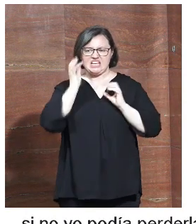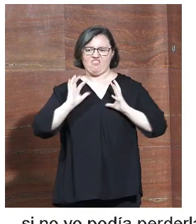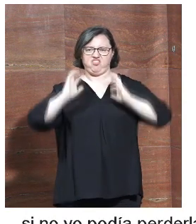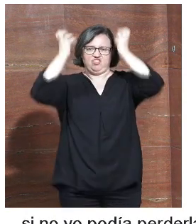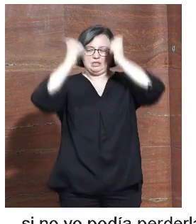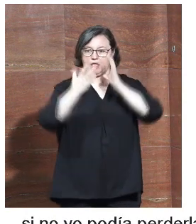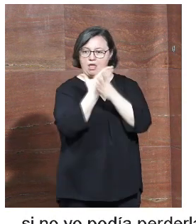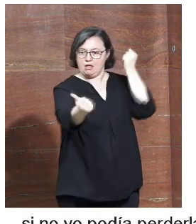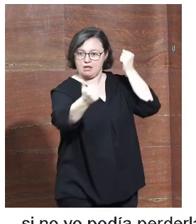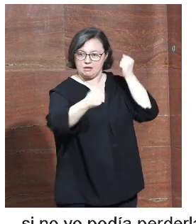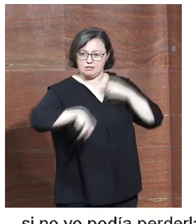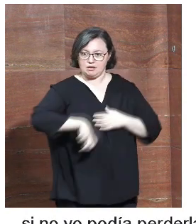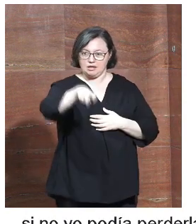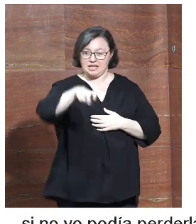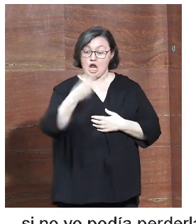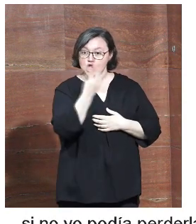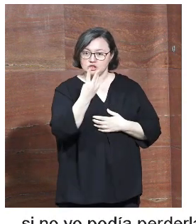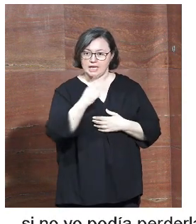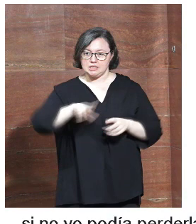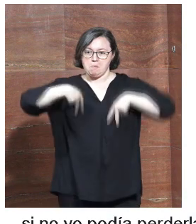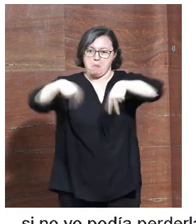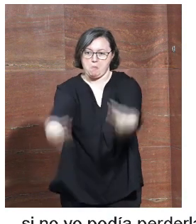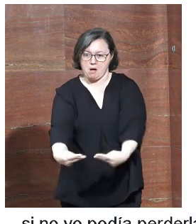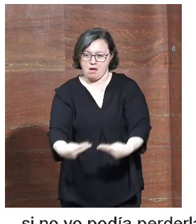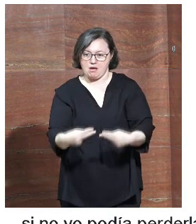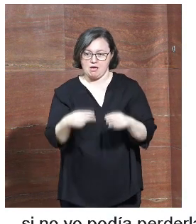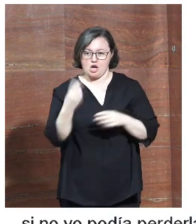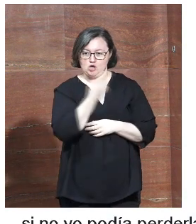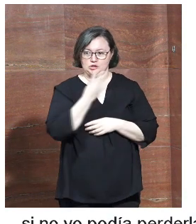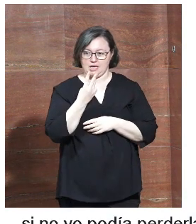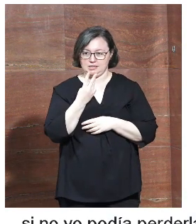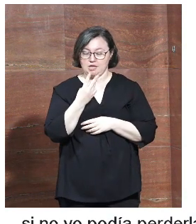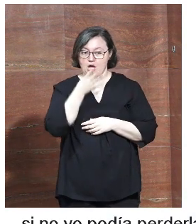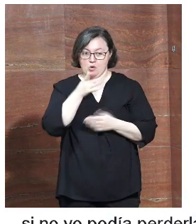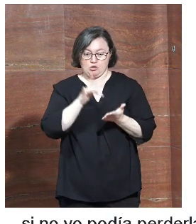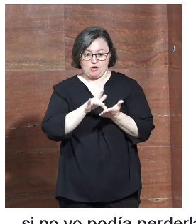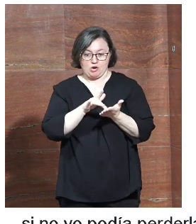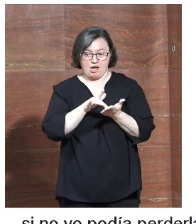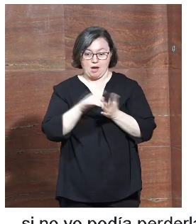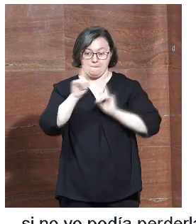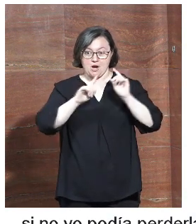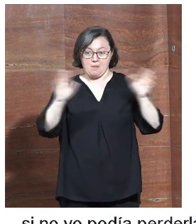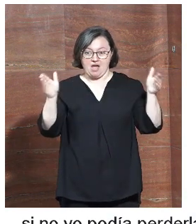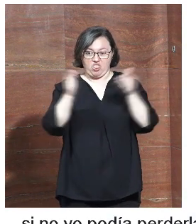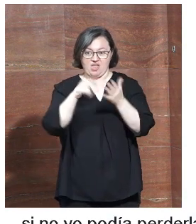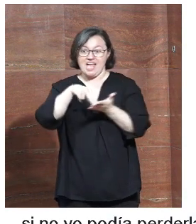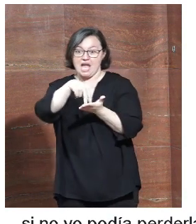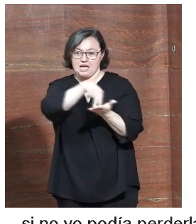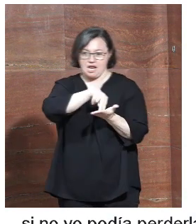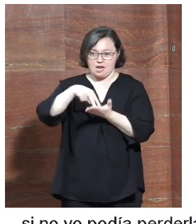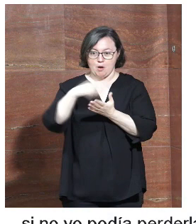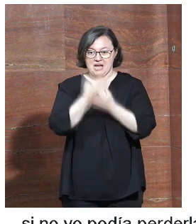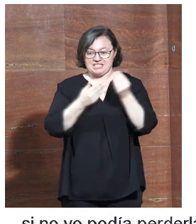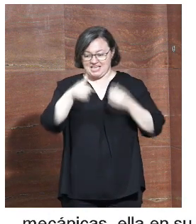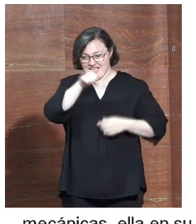soltó y los tres nos caímos al suelo. Porque, claro, entre mis problemas de equilibrio, iba con